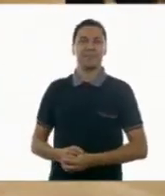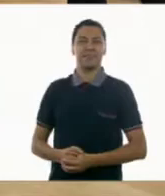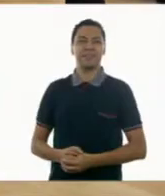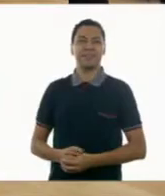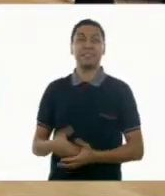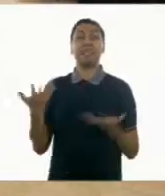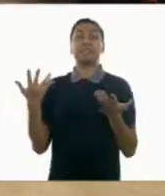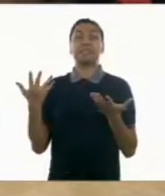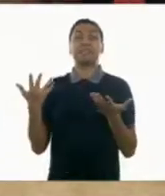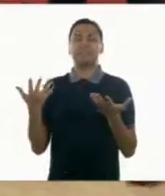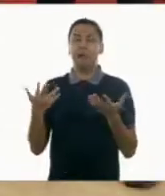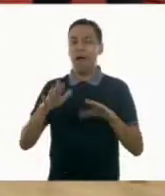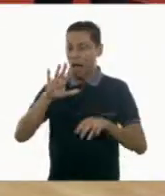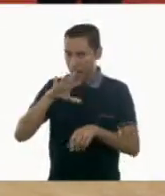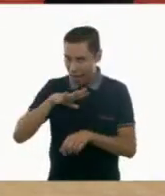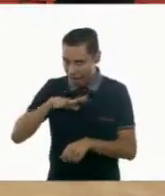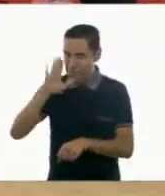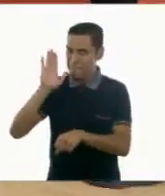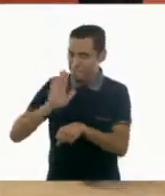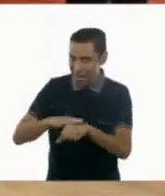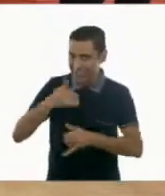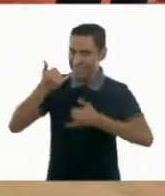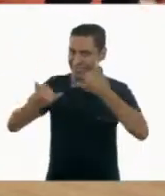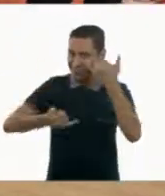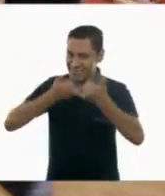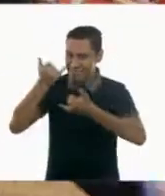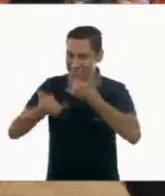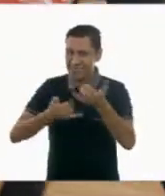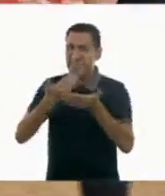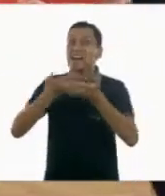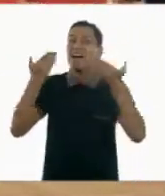¡Ay, pero existen más juegos! Ahora vamos a hacer